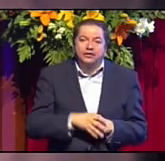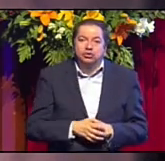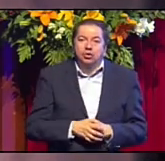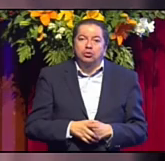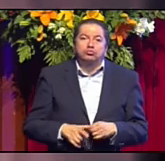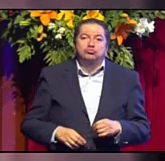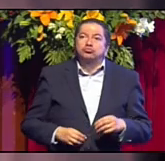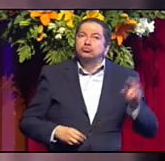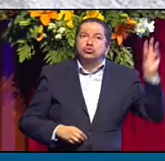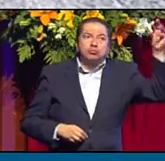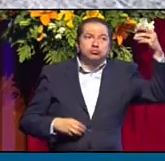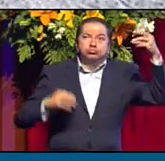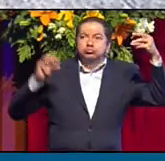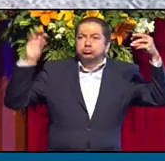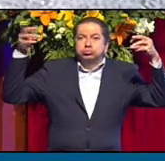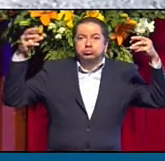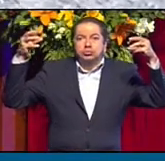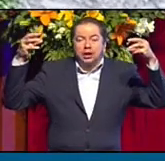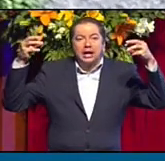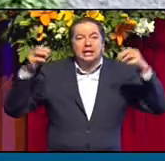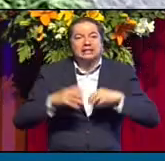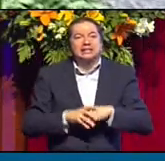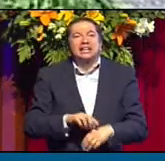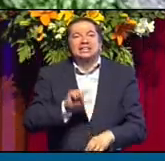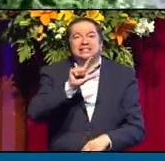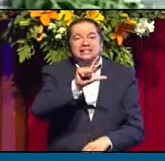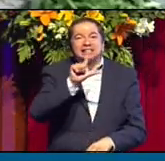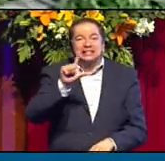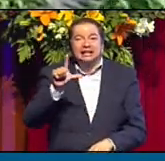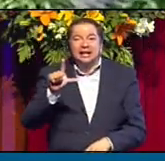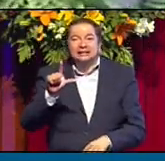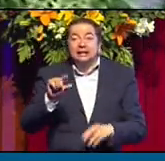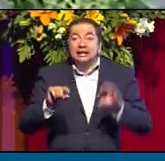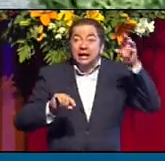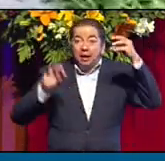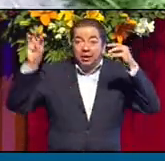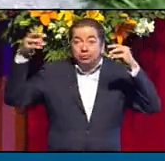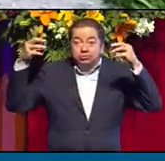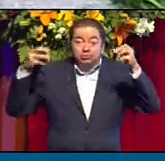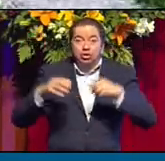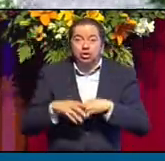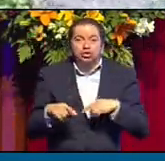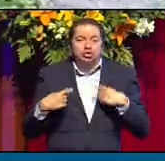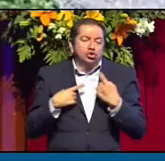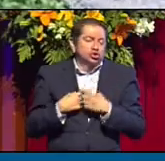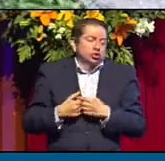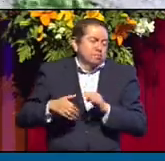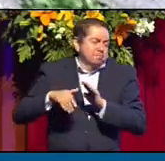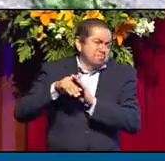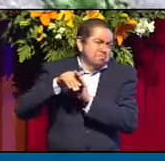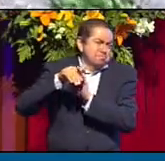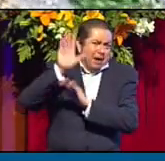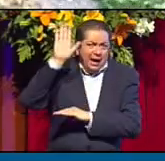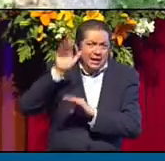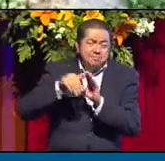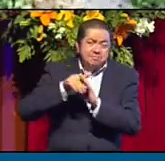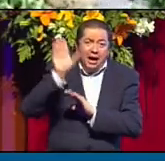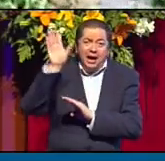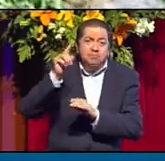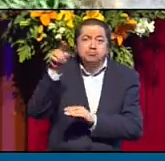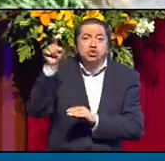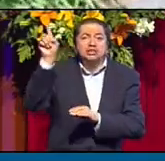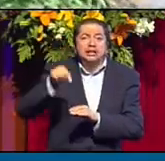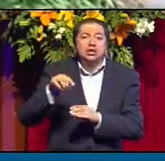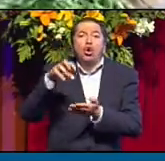seguridad, escúchenlo. Tenemos 77 cámaras de seguridad en la comuna. Somos lejos, en términos porcentuales,